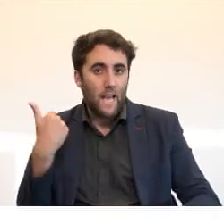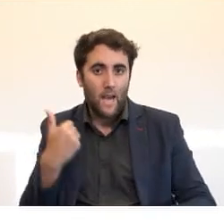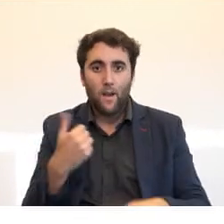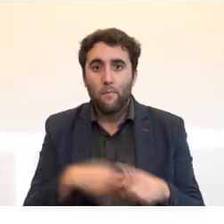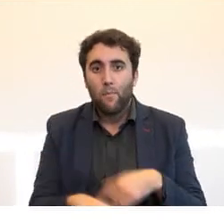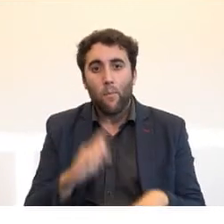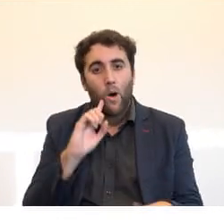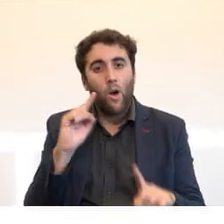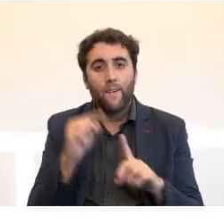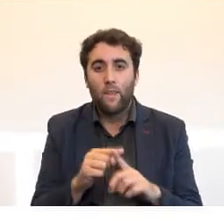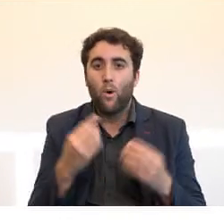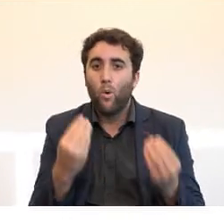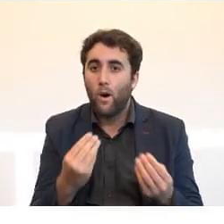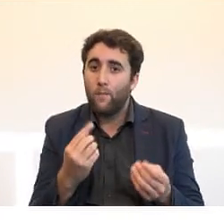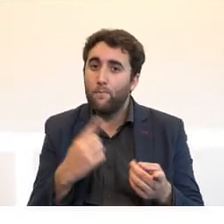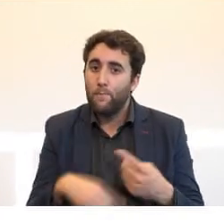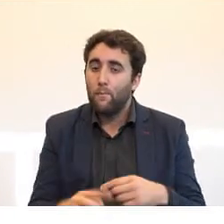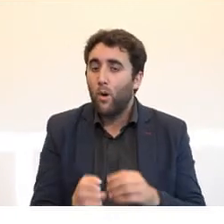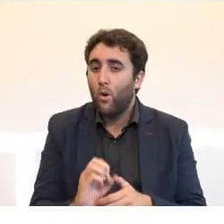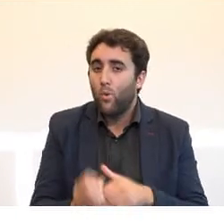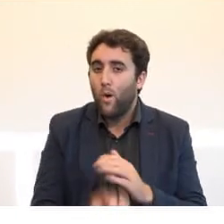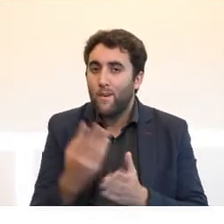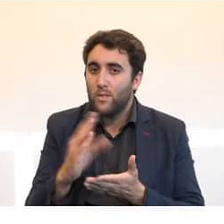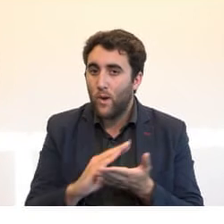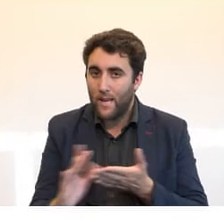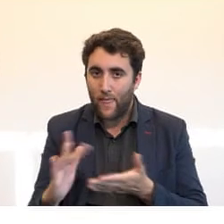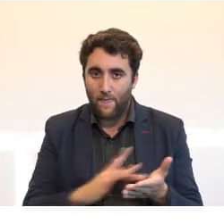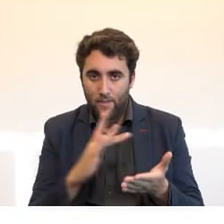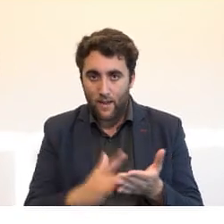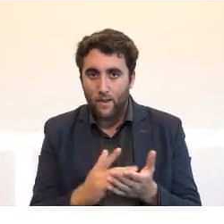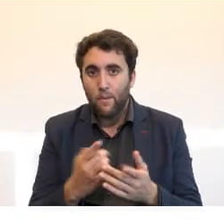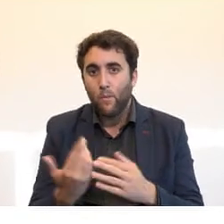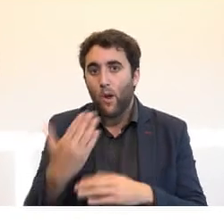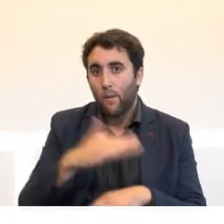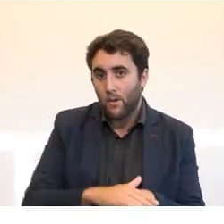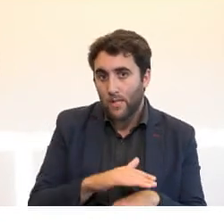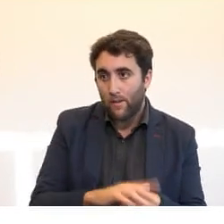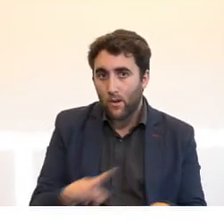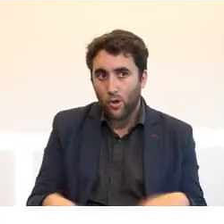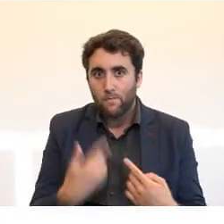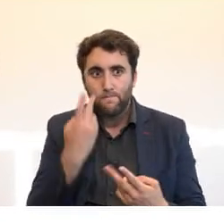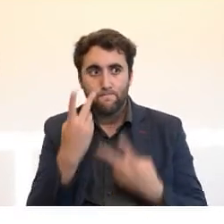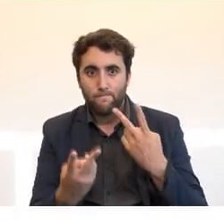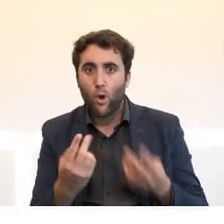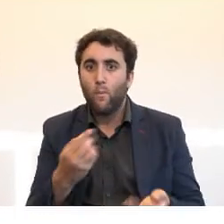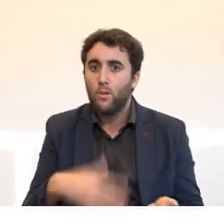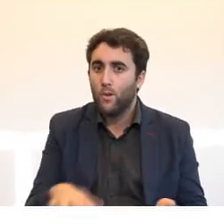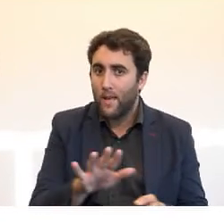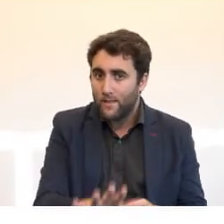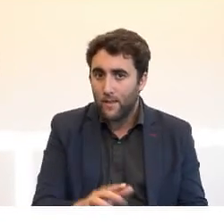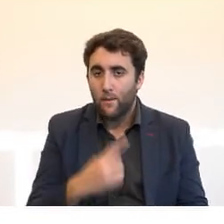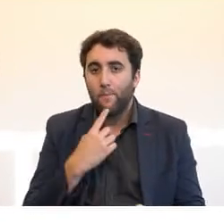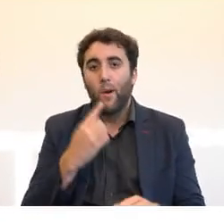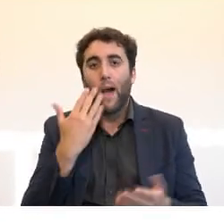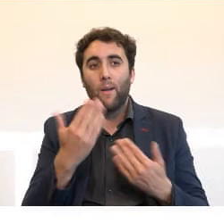objetivo tan importante de conformar esta ciudadanía digital, responsable, ética y crítica. Hablamos del otro, pero